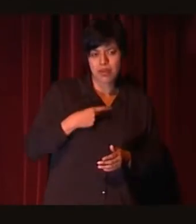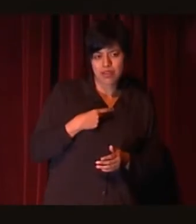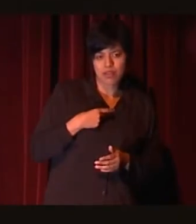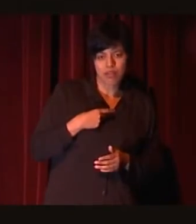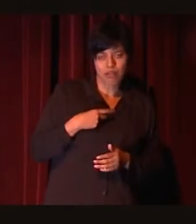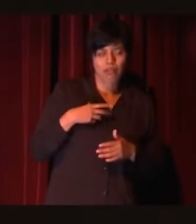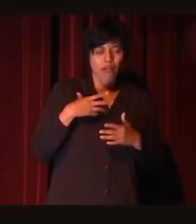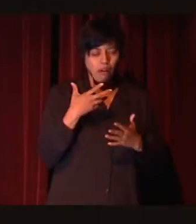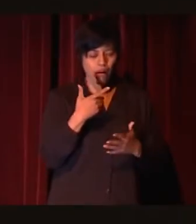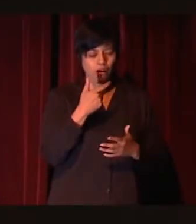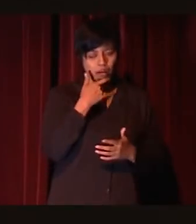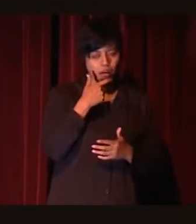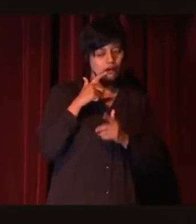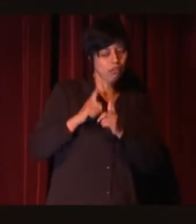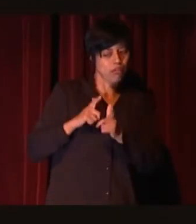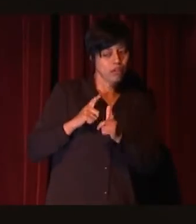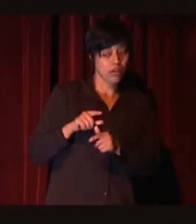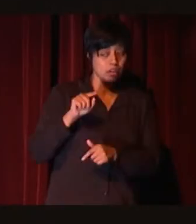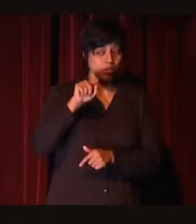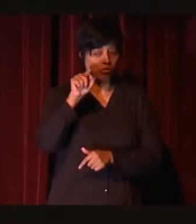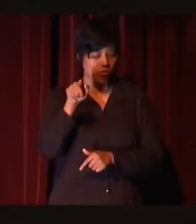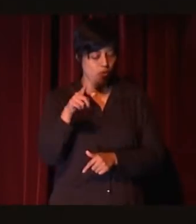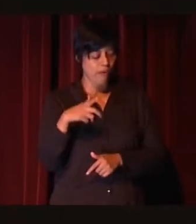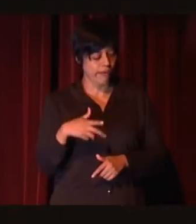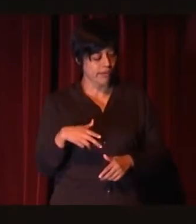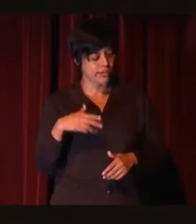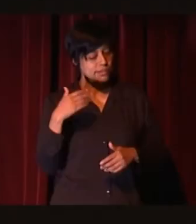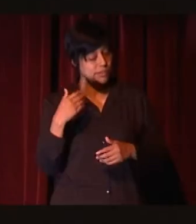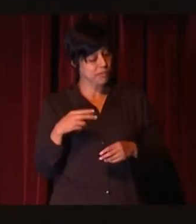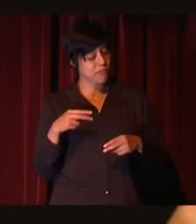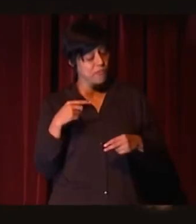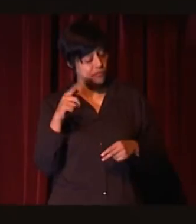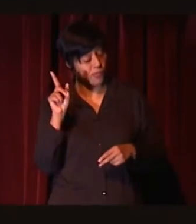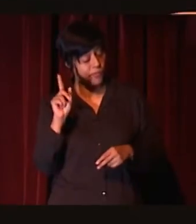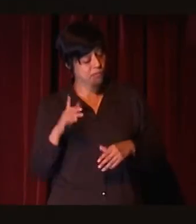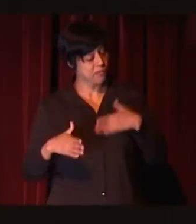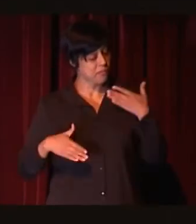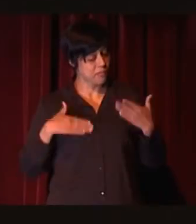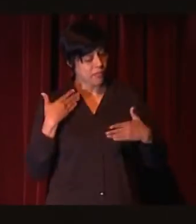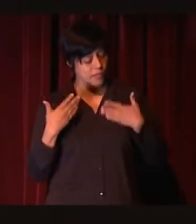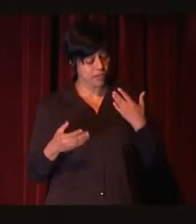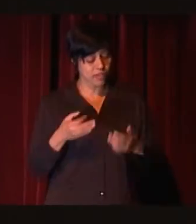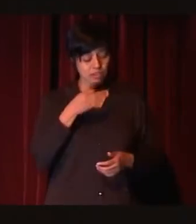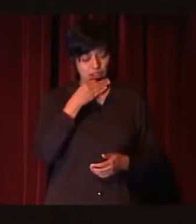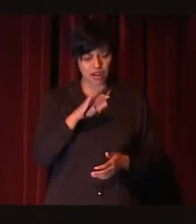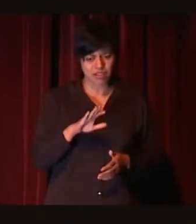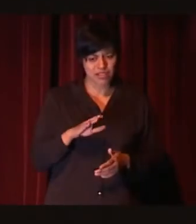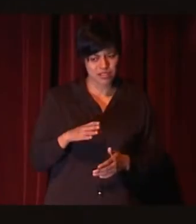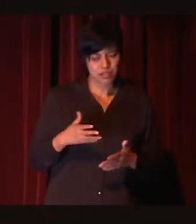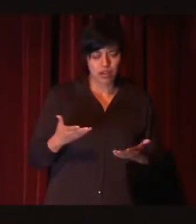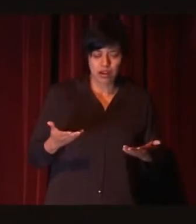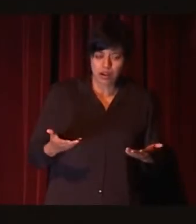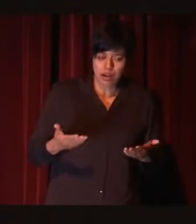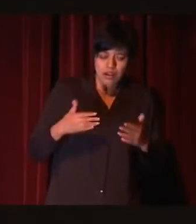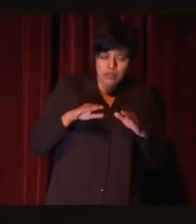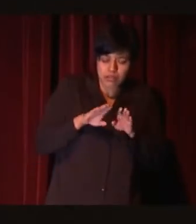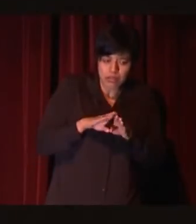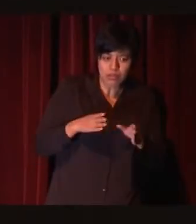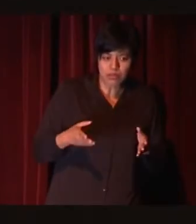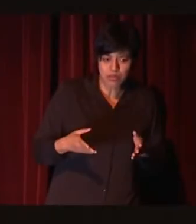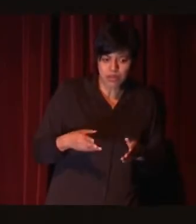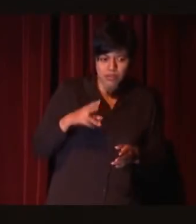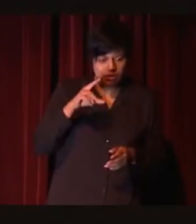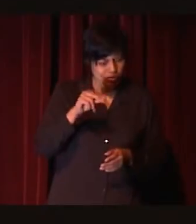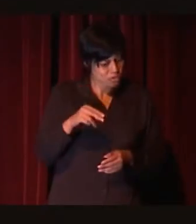sarcasmo antes ser muy divertida en las fiestas me gustaría pensar que no soy una persona aburrida para estar en las fiestas